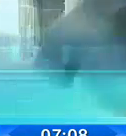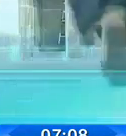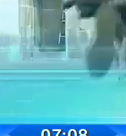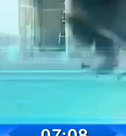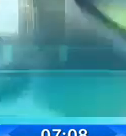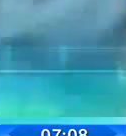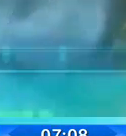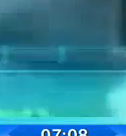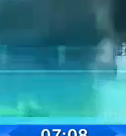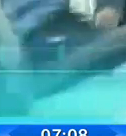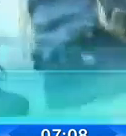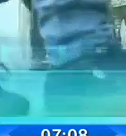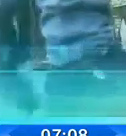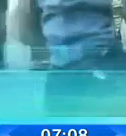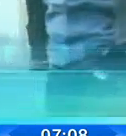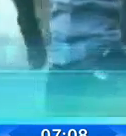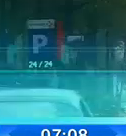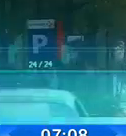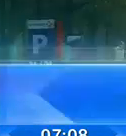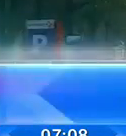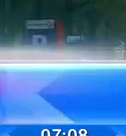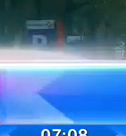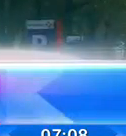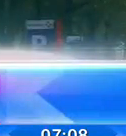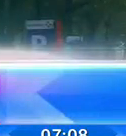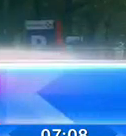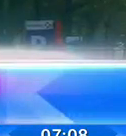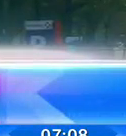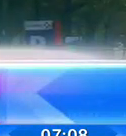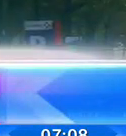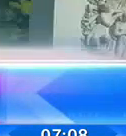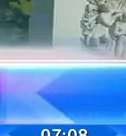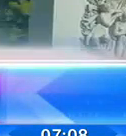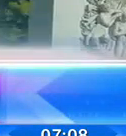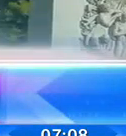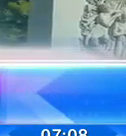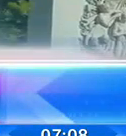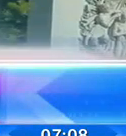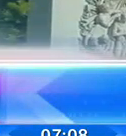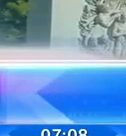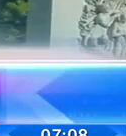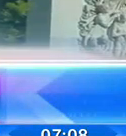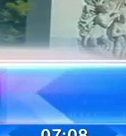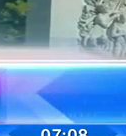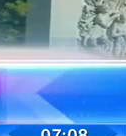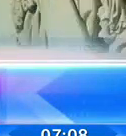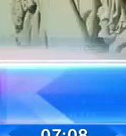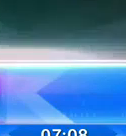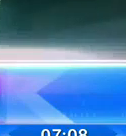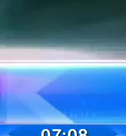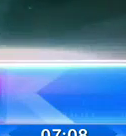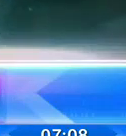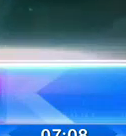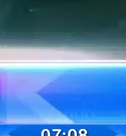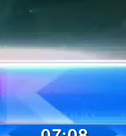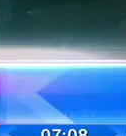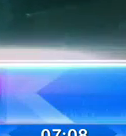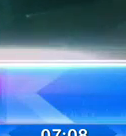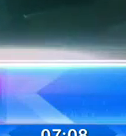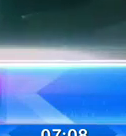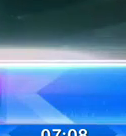Y más adelante, amigos televidentes, buenas noticias para quienes deseen trabajar o vocacionar